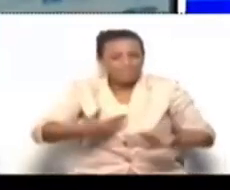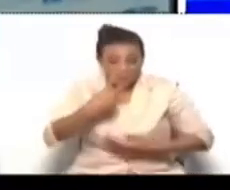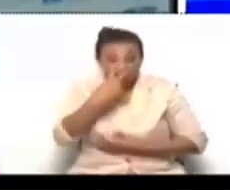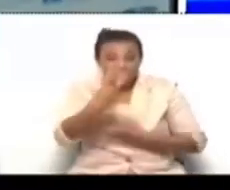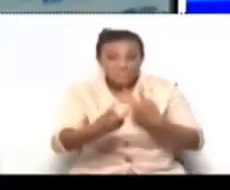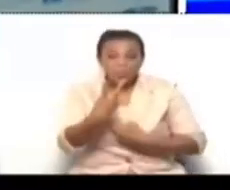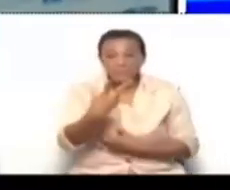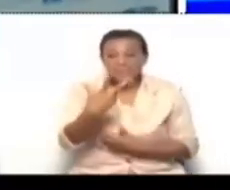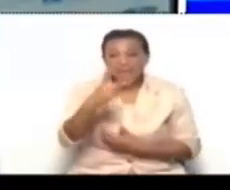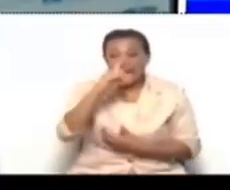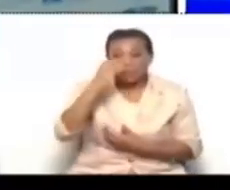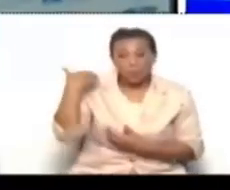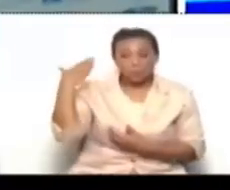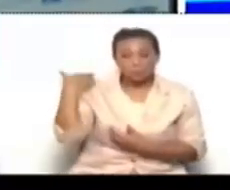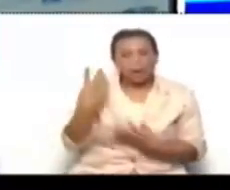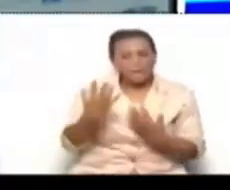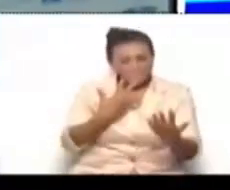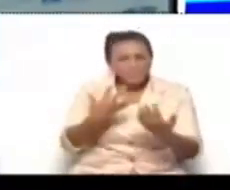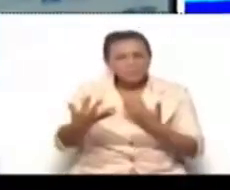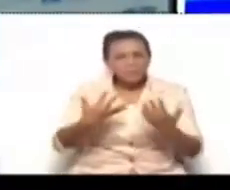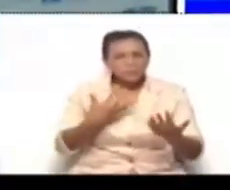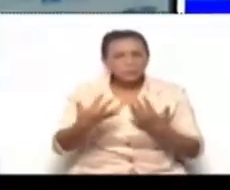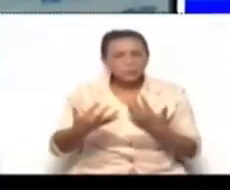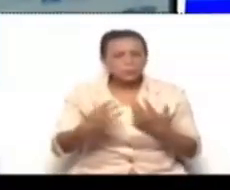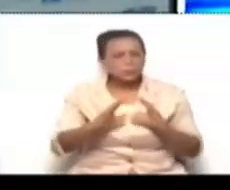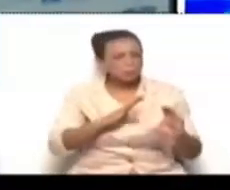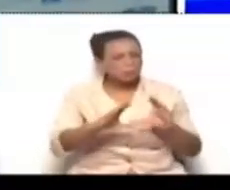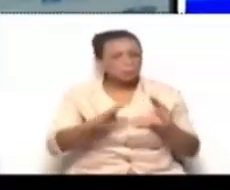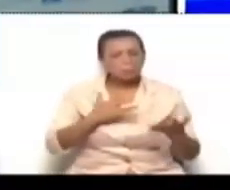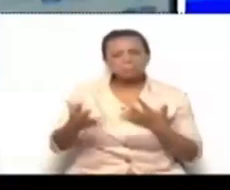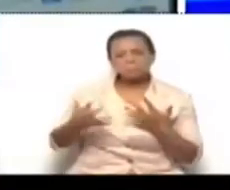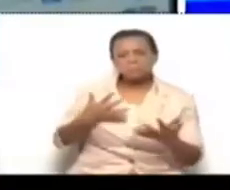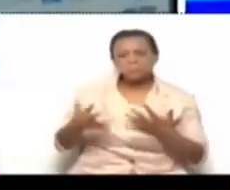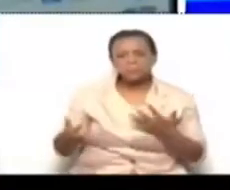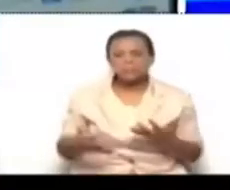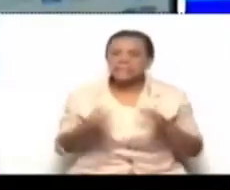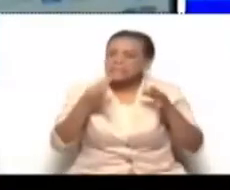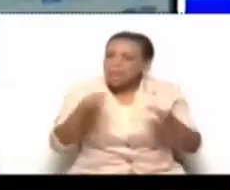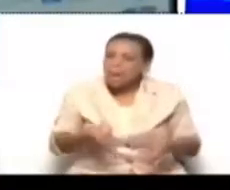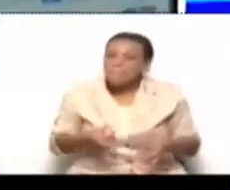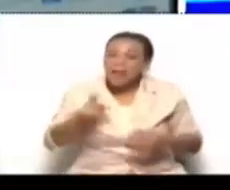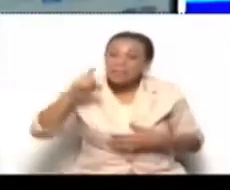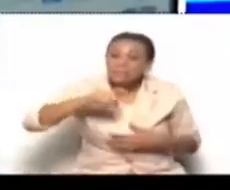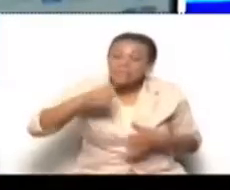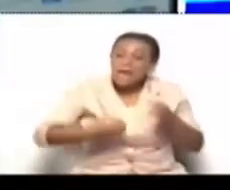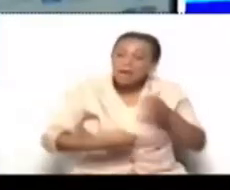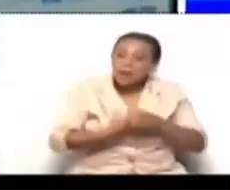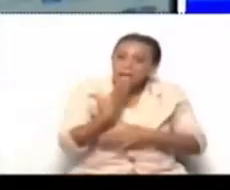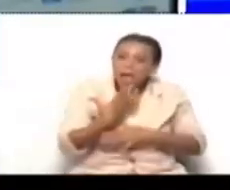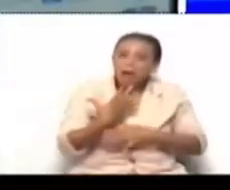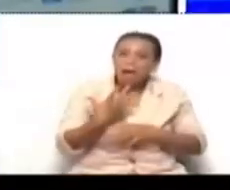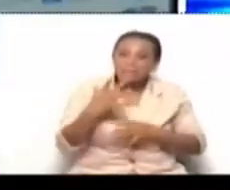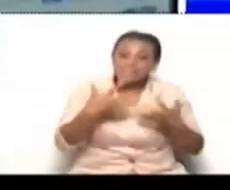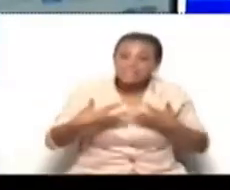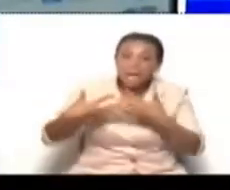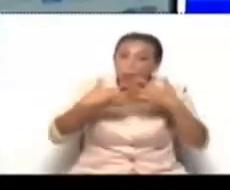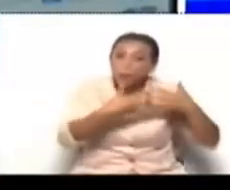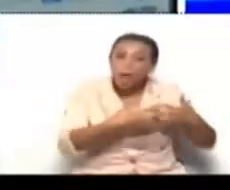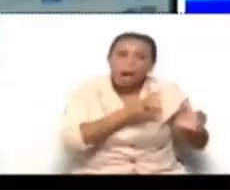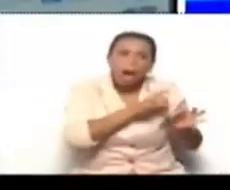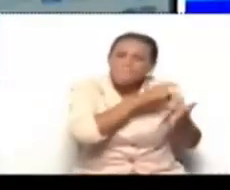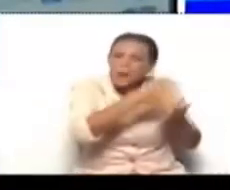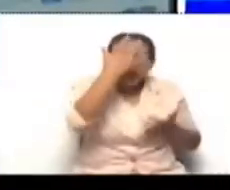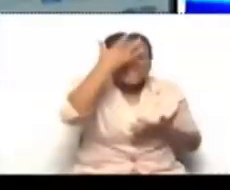hace 2-3 años. Conversamos largamente. Siempre creyó en la necesidad de que Estados Unidos abandonara